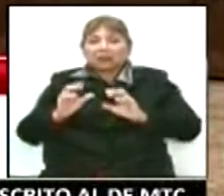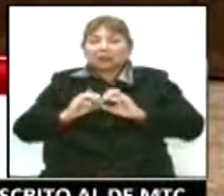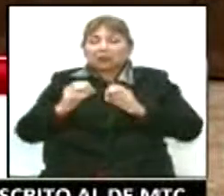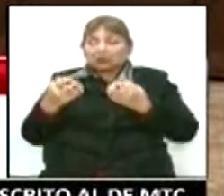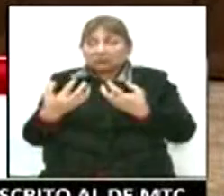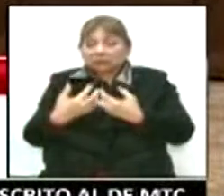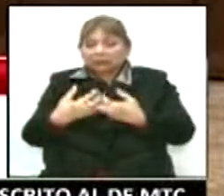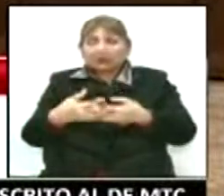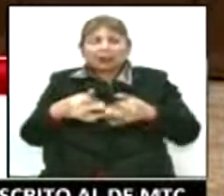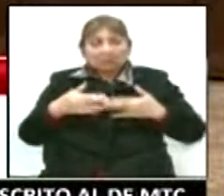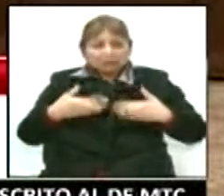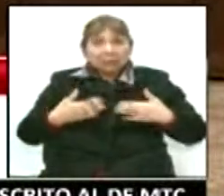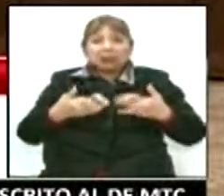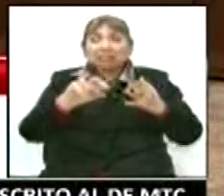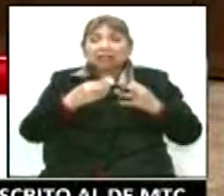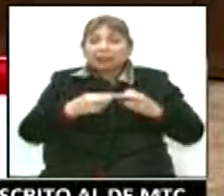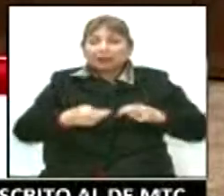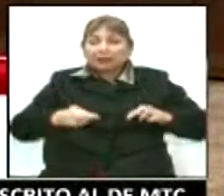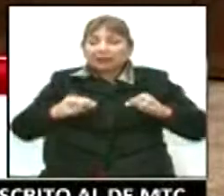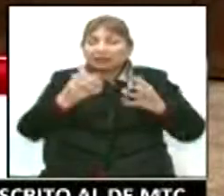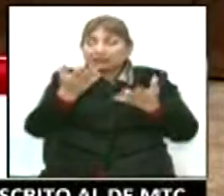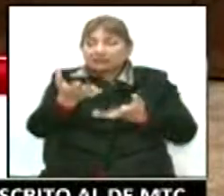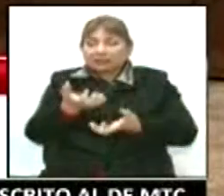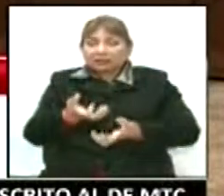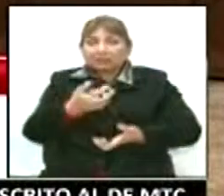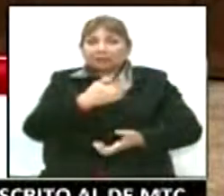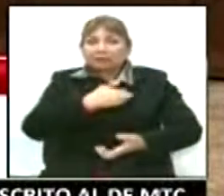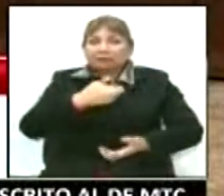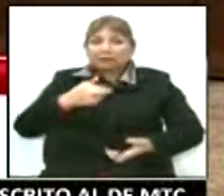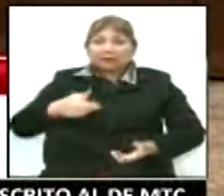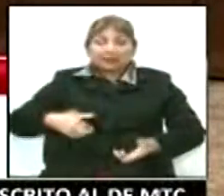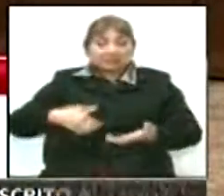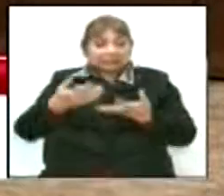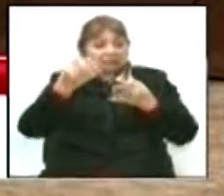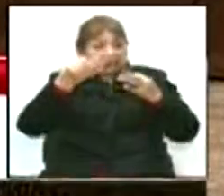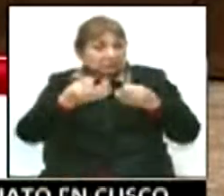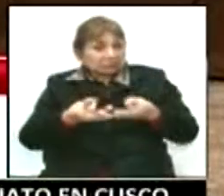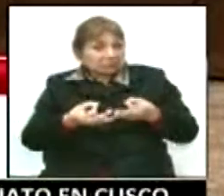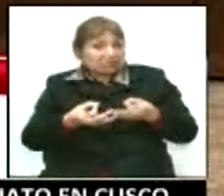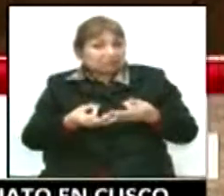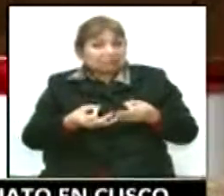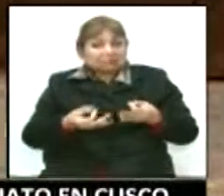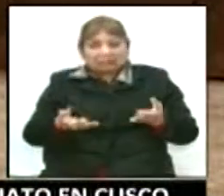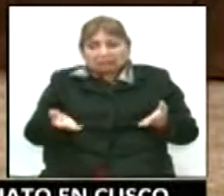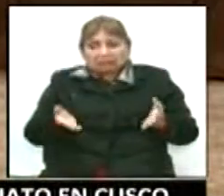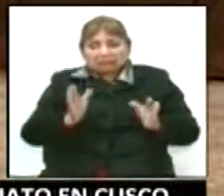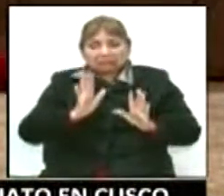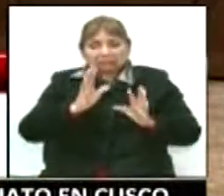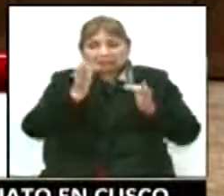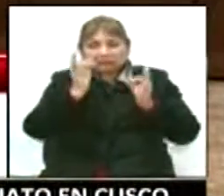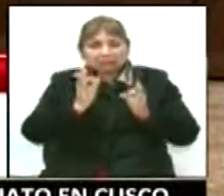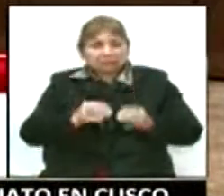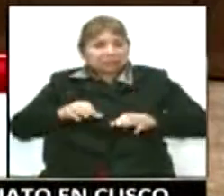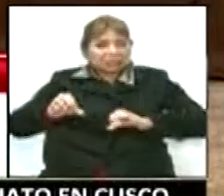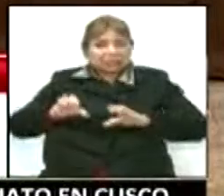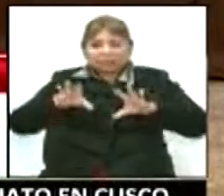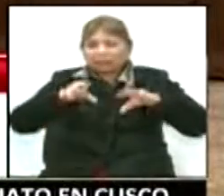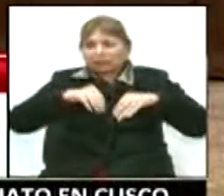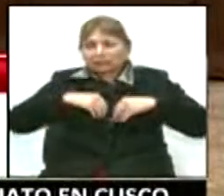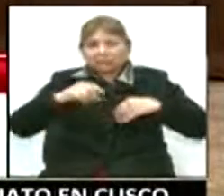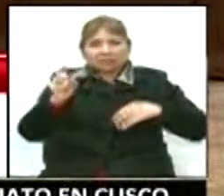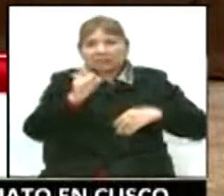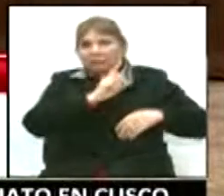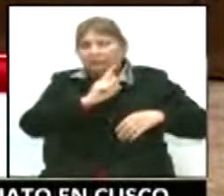conjuntas? Habría que plantearlas, y si el presidente está en su potestad, está en su potestad de aceptarla o